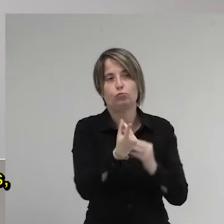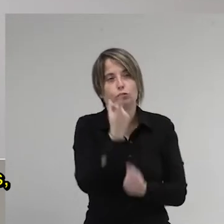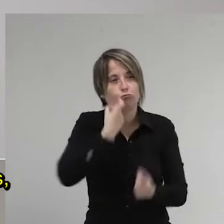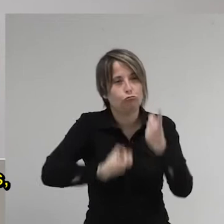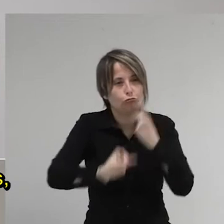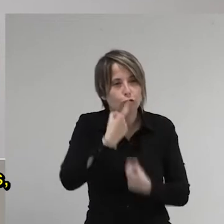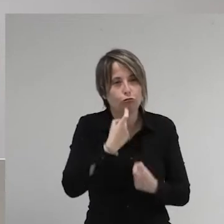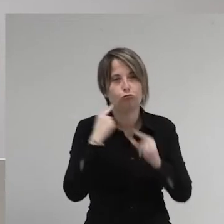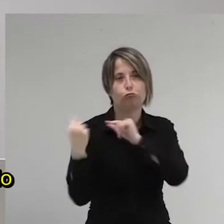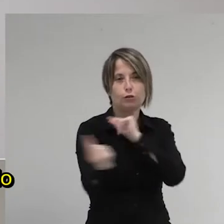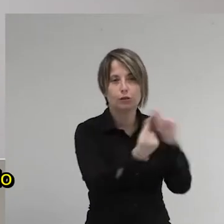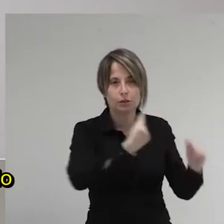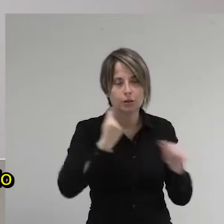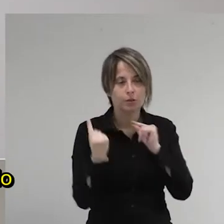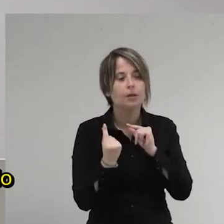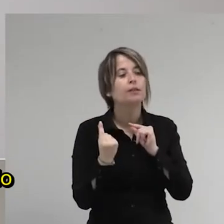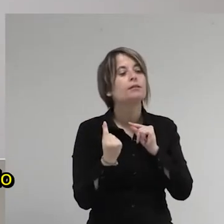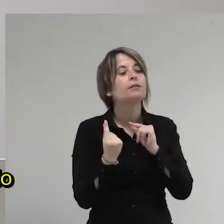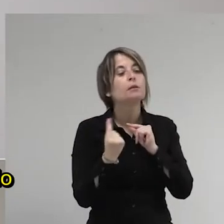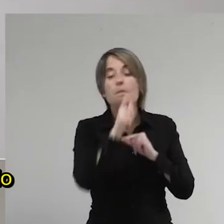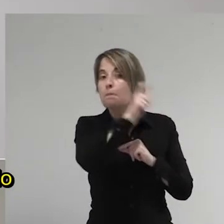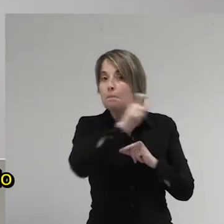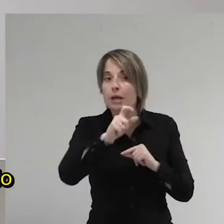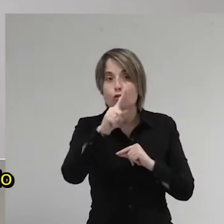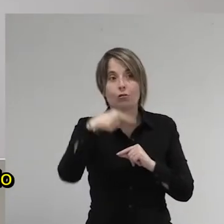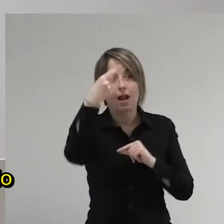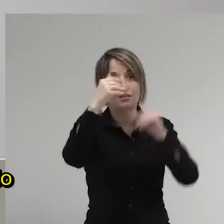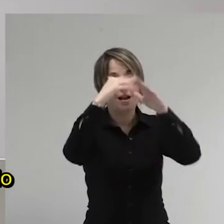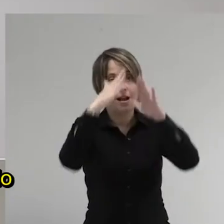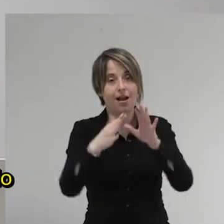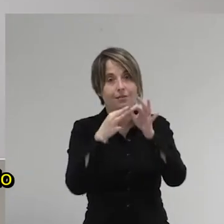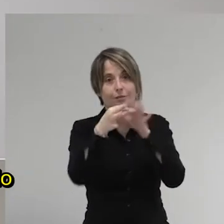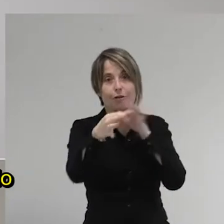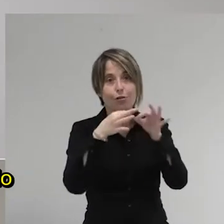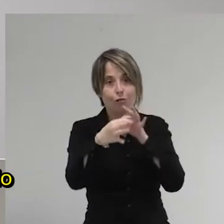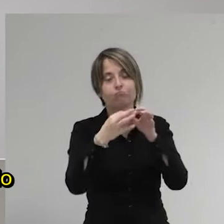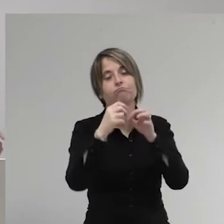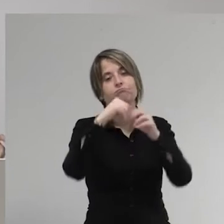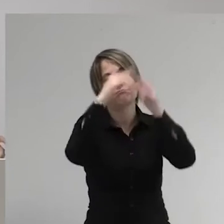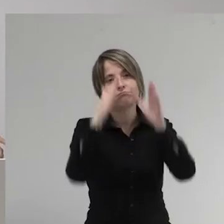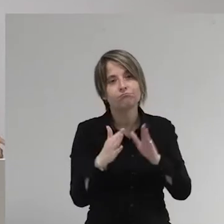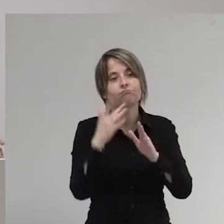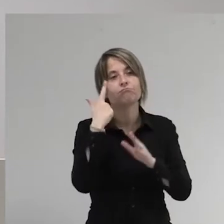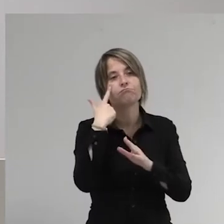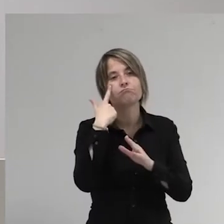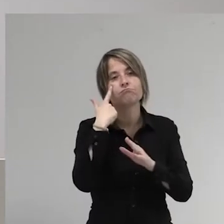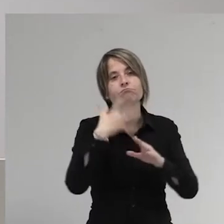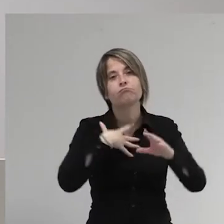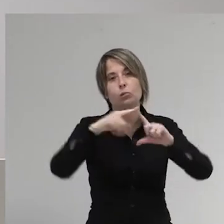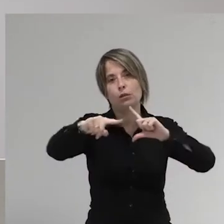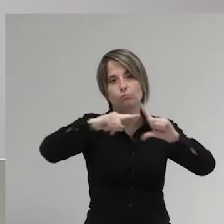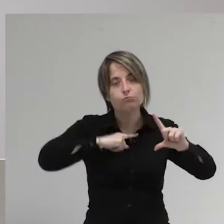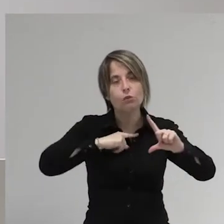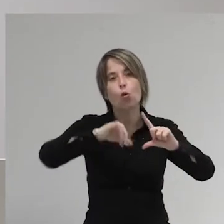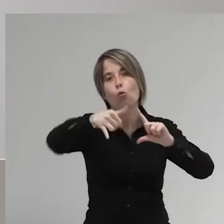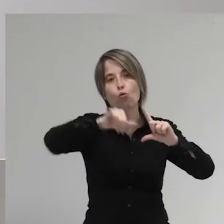pequeño de debate. Y para las personas que nos estáis siguiendo a través del streaming, podéis escribirnos a través